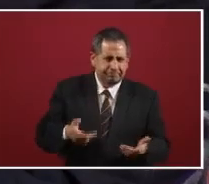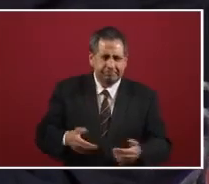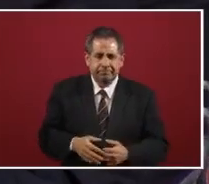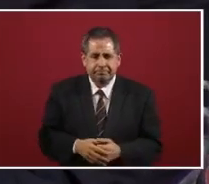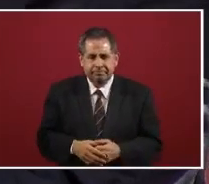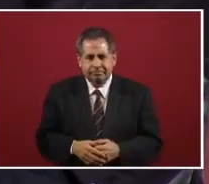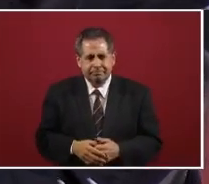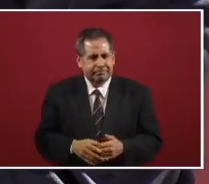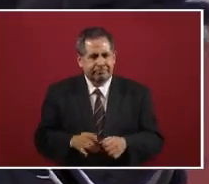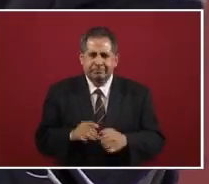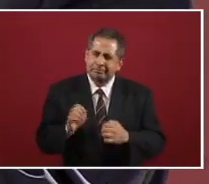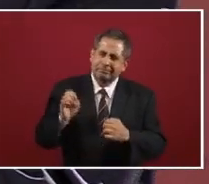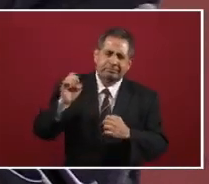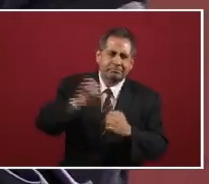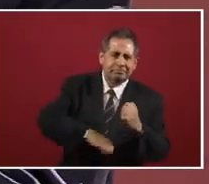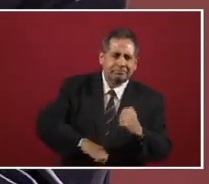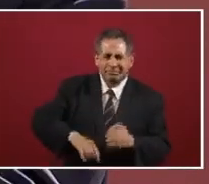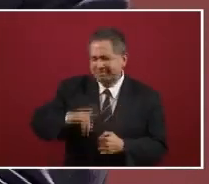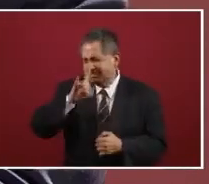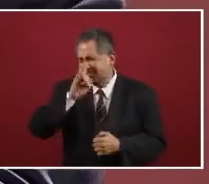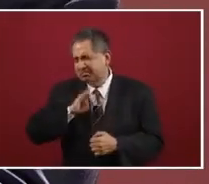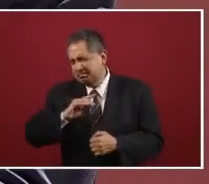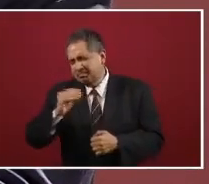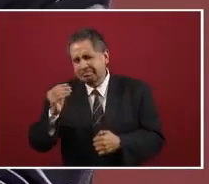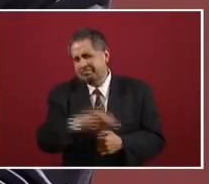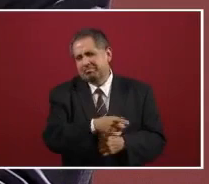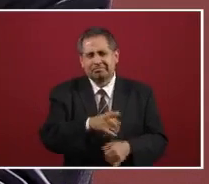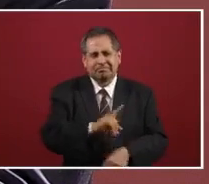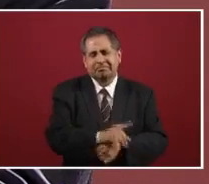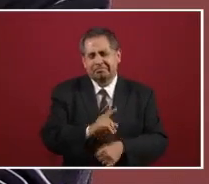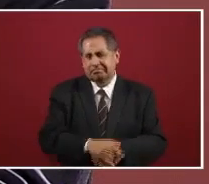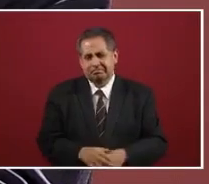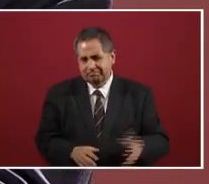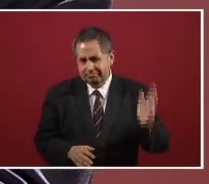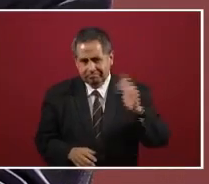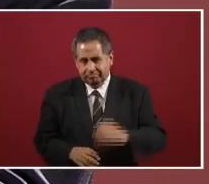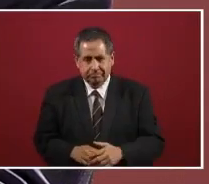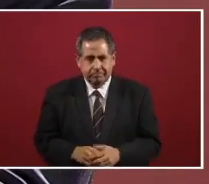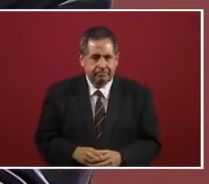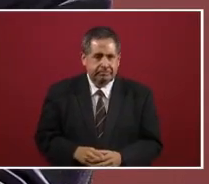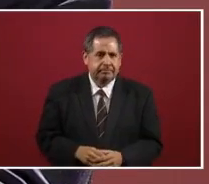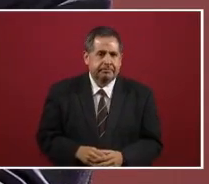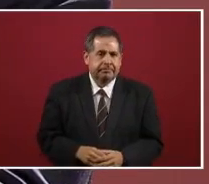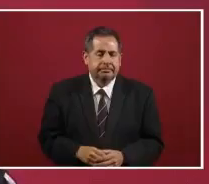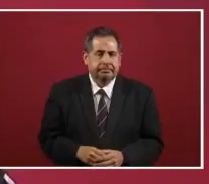¿Un gran engaño? ¿Una gran mentira? ¿Una gran simulación?